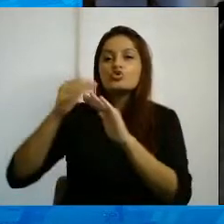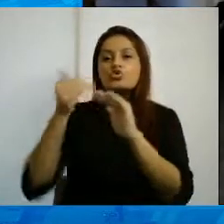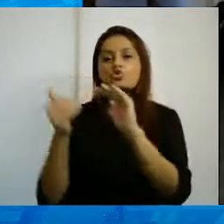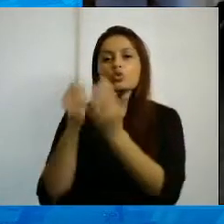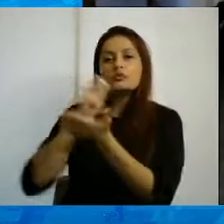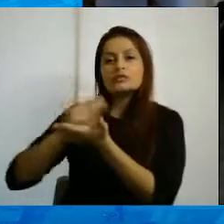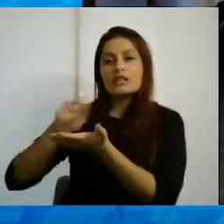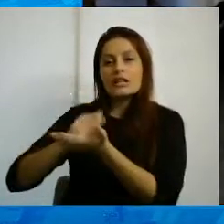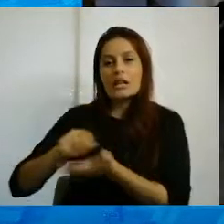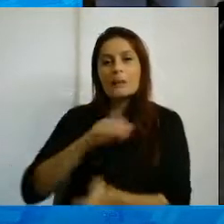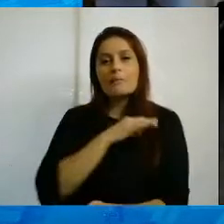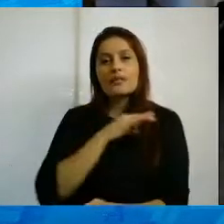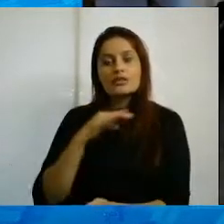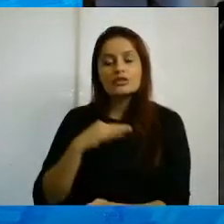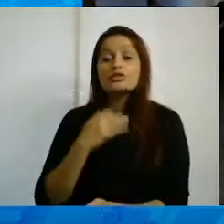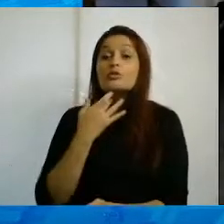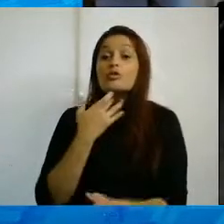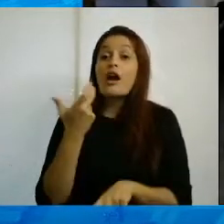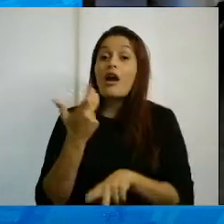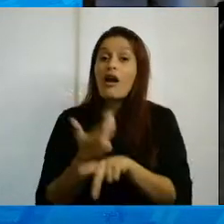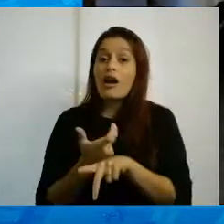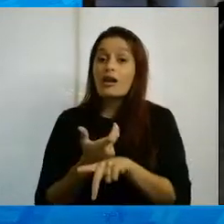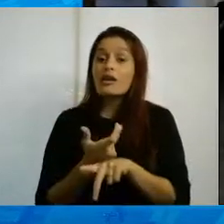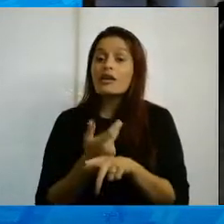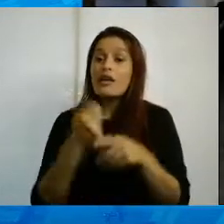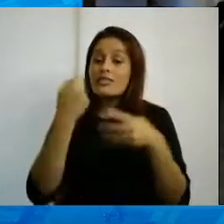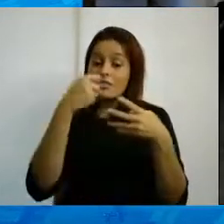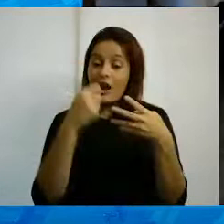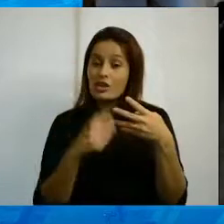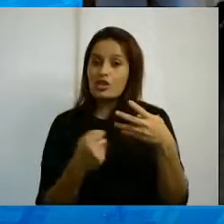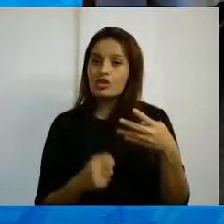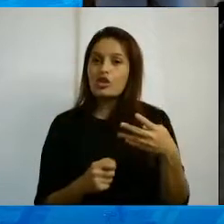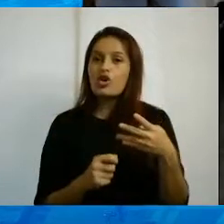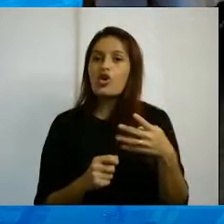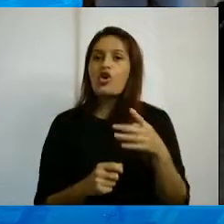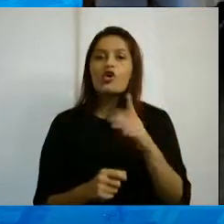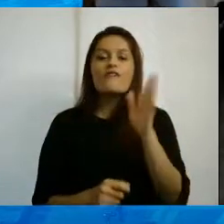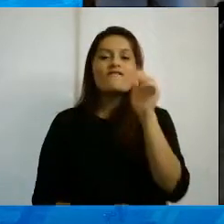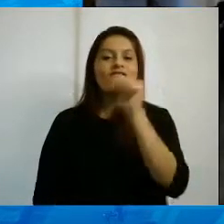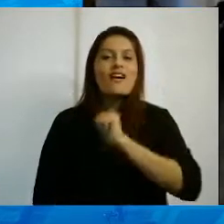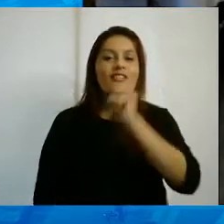región, porque hay un diagnóstico común que tiene que ver con la falta de choferes y